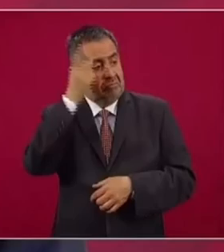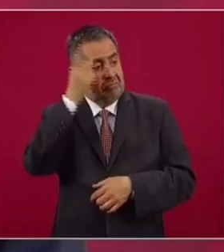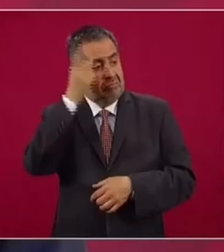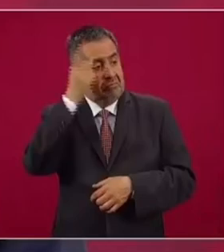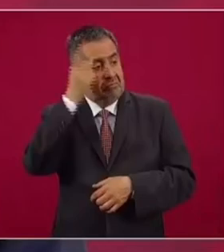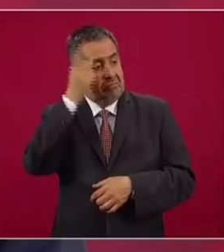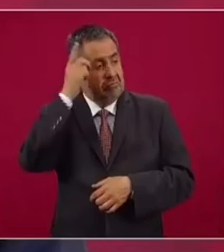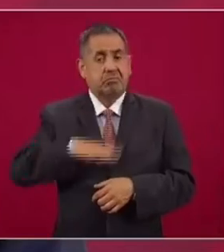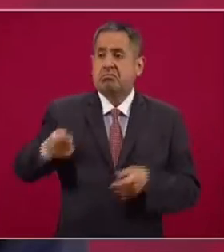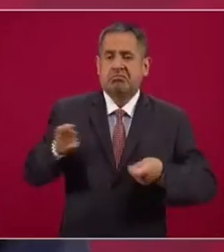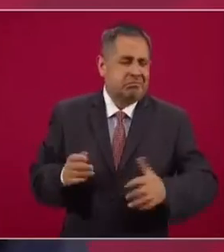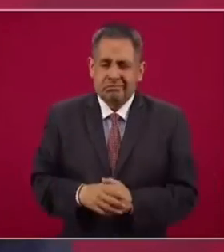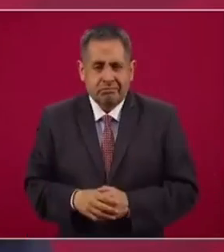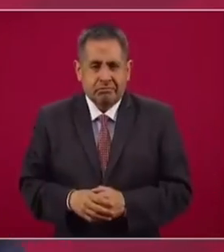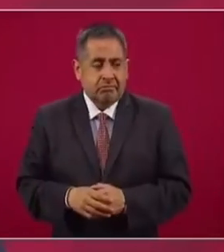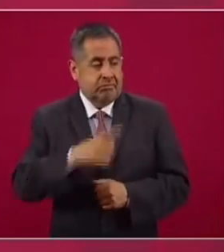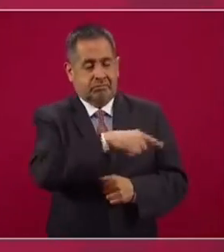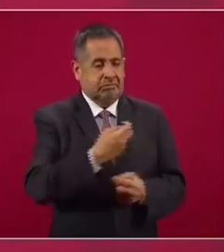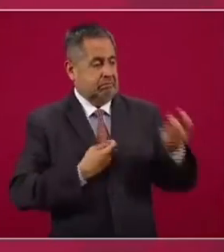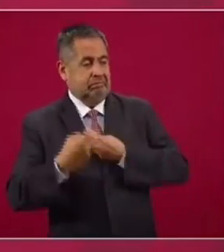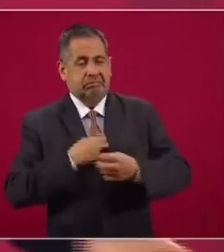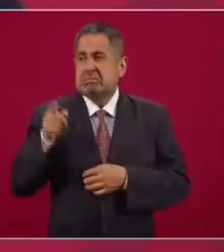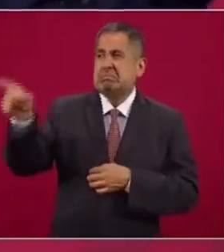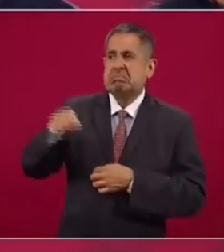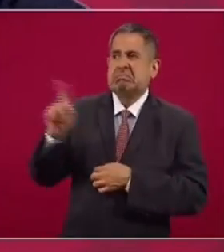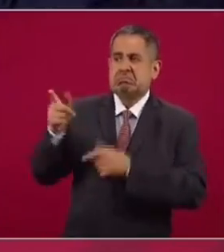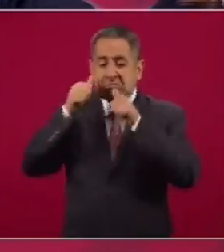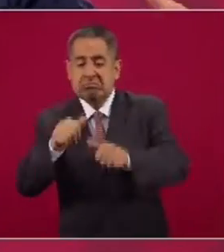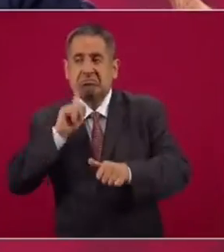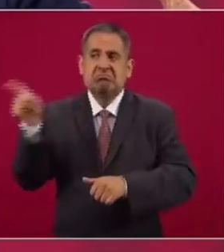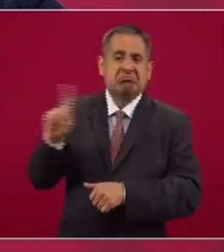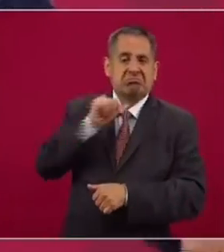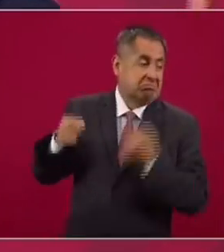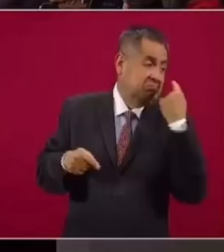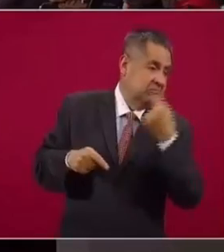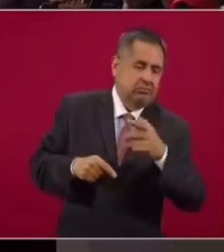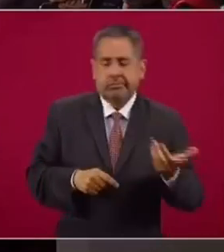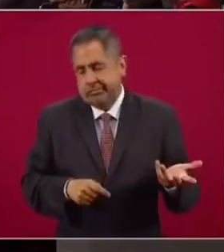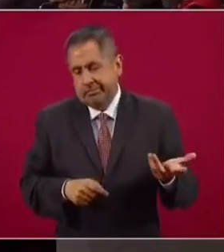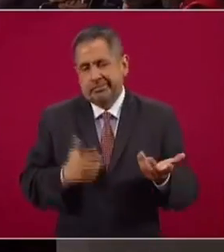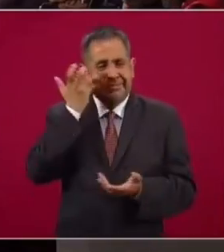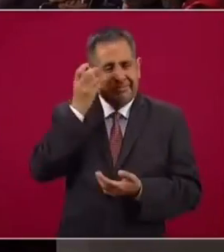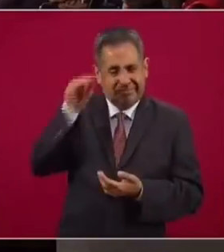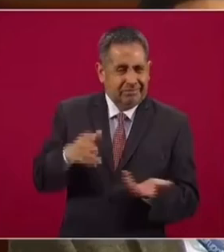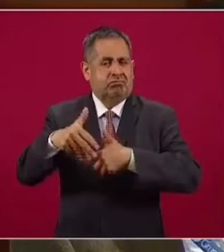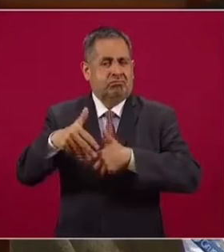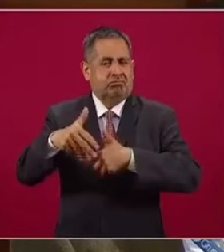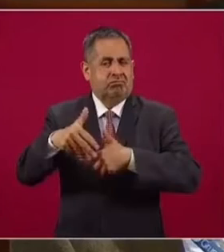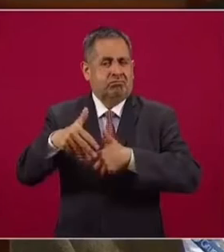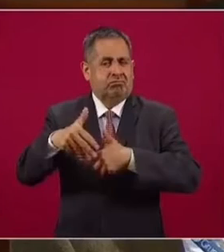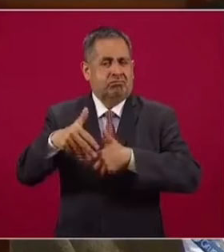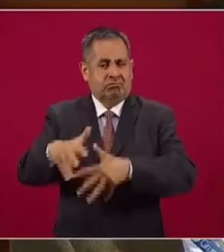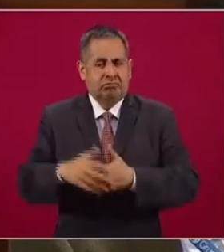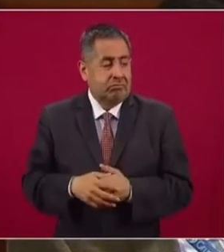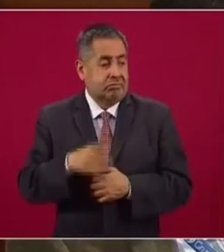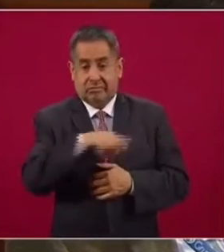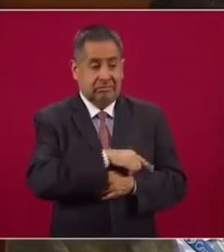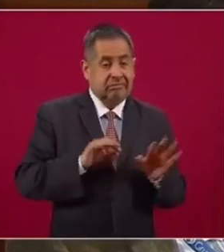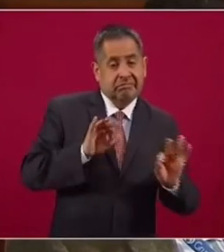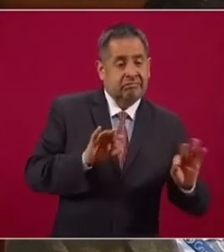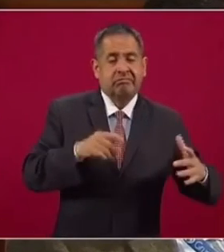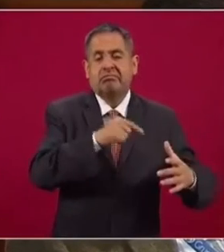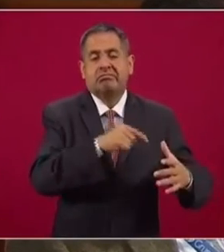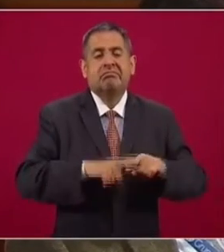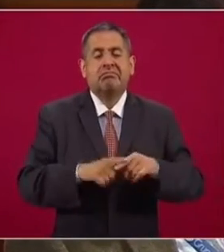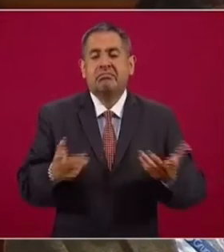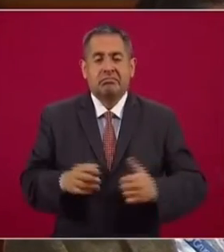México nos crearon esa imagen con los medios de comunicación. Recuerdo cuando las manifestaciones, alentadas,